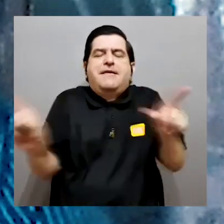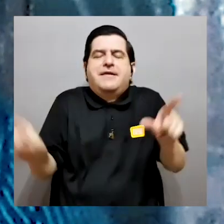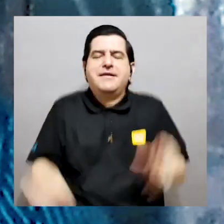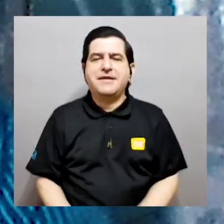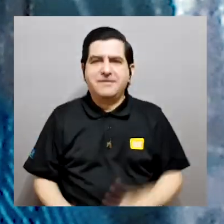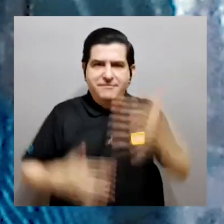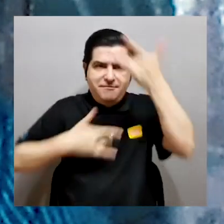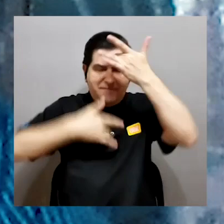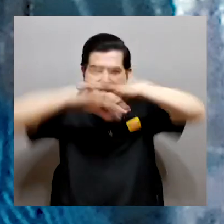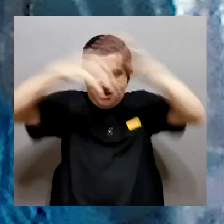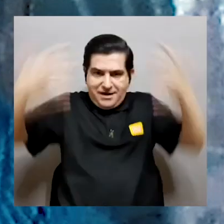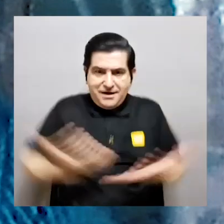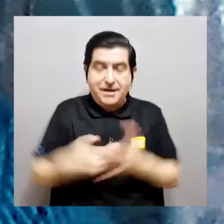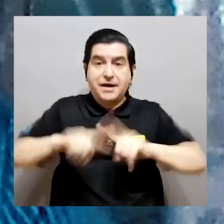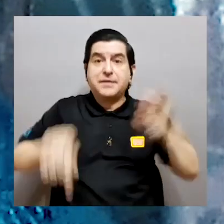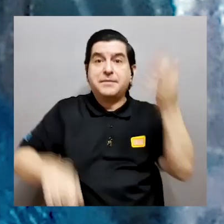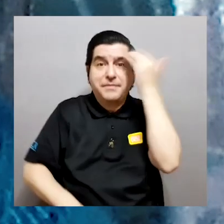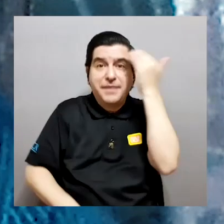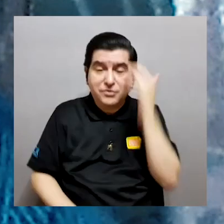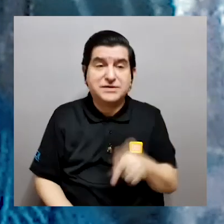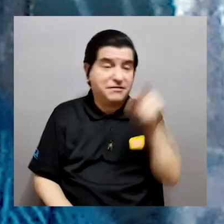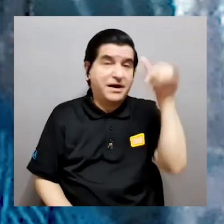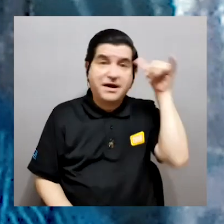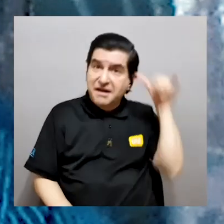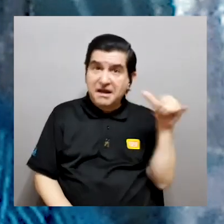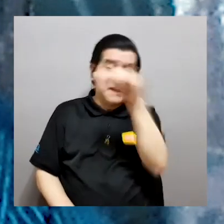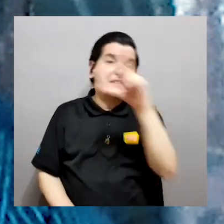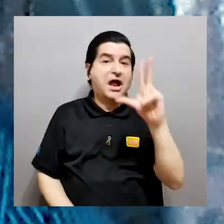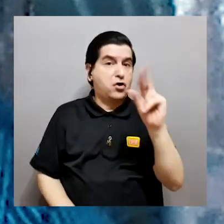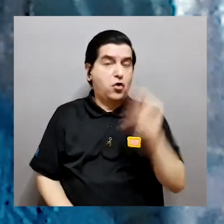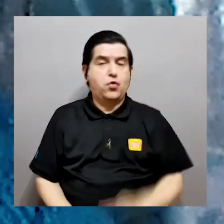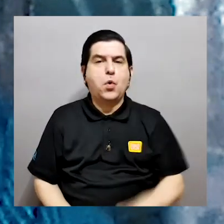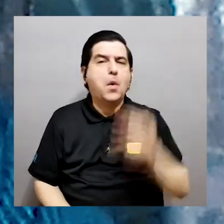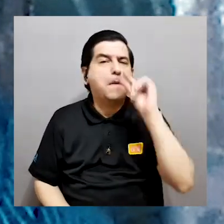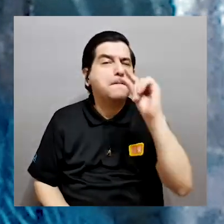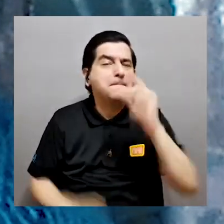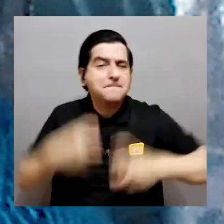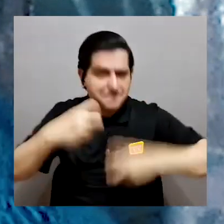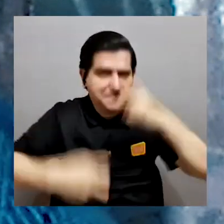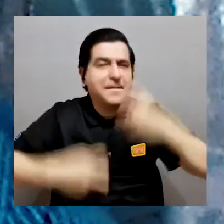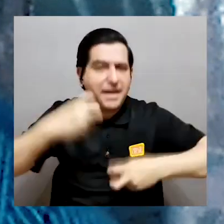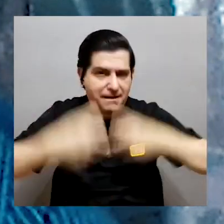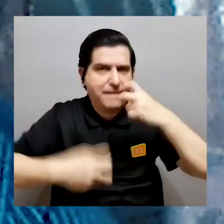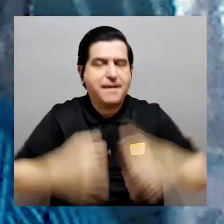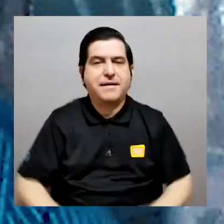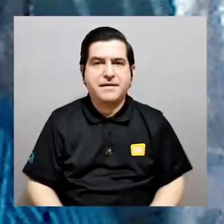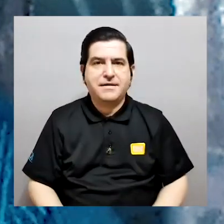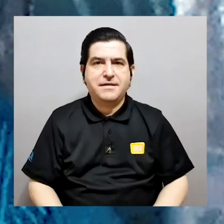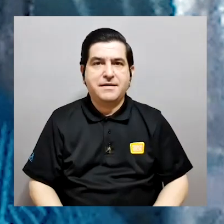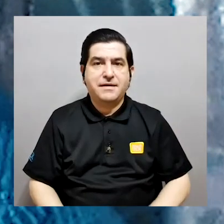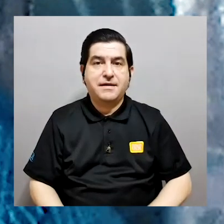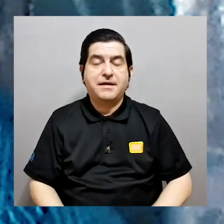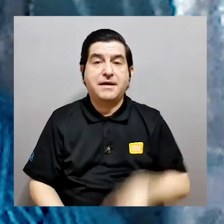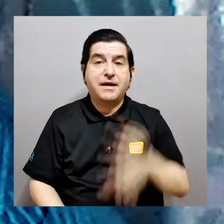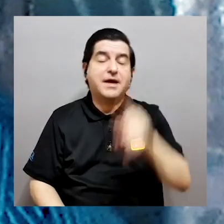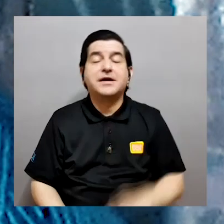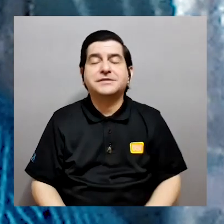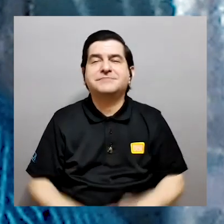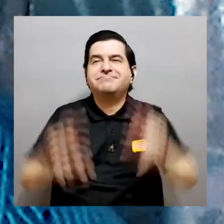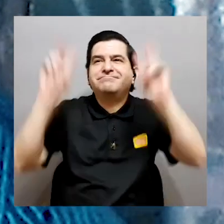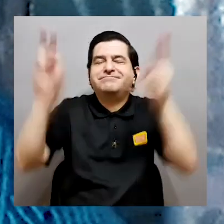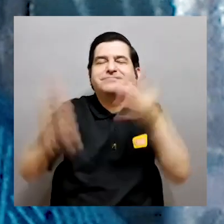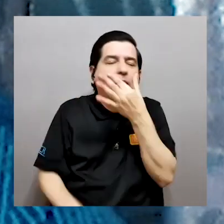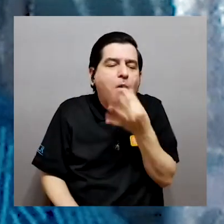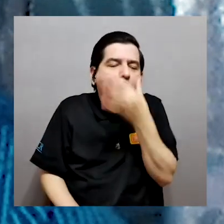de la pandemia, pero sabemos que esto no va a durar eternamente. Entonces, si esta es una pequeña crisis, digamos, este es un